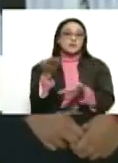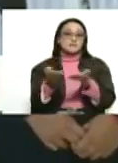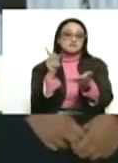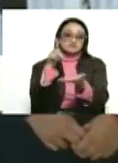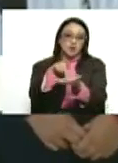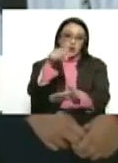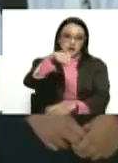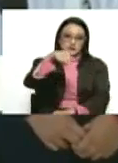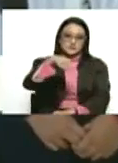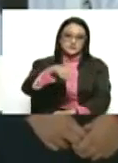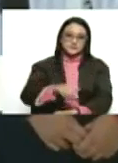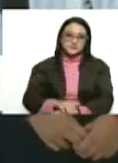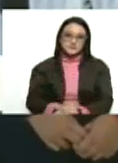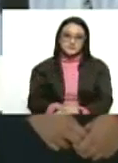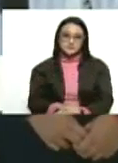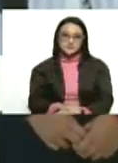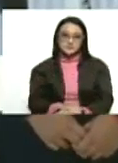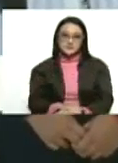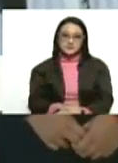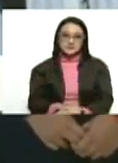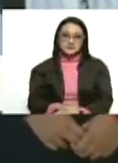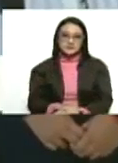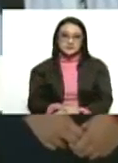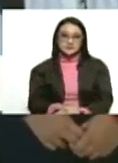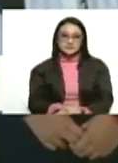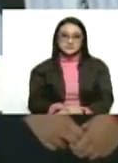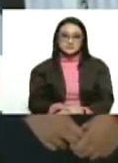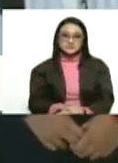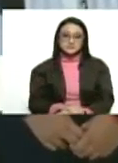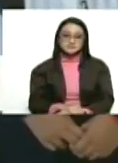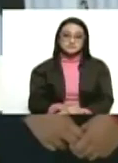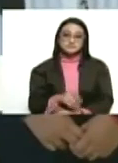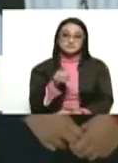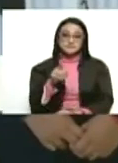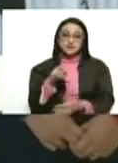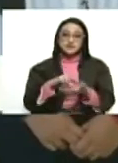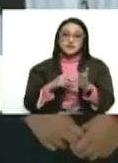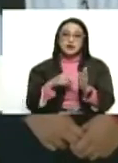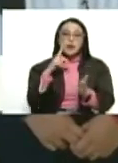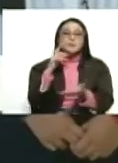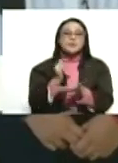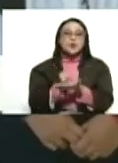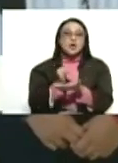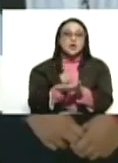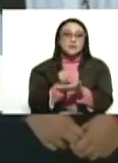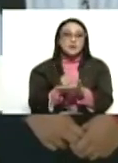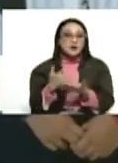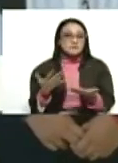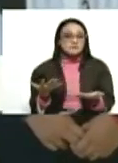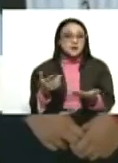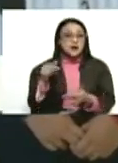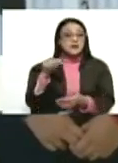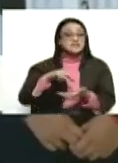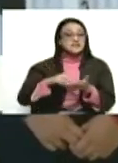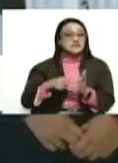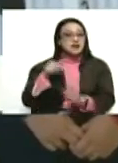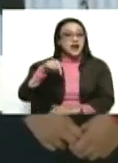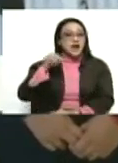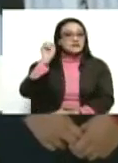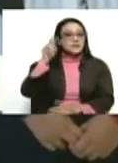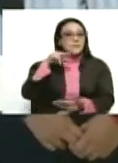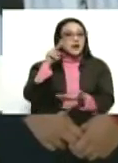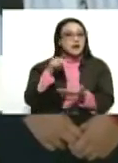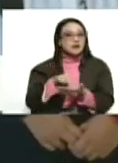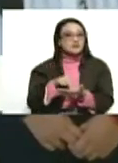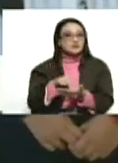acudir aquí esto es Sencillamente una gran prueba una gran prueba de que esta asamblea nacional lo